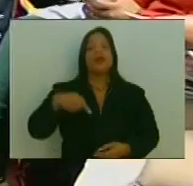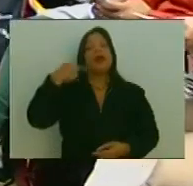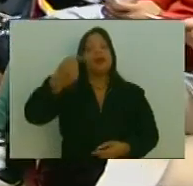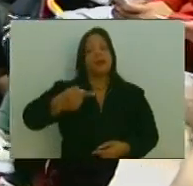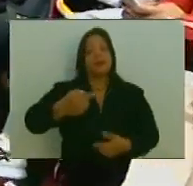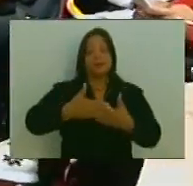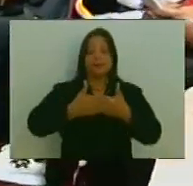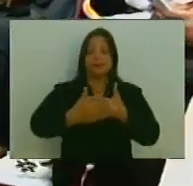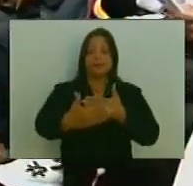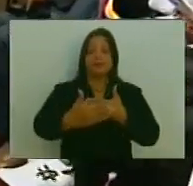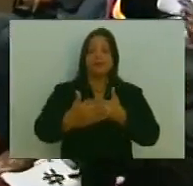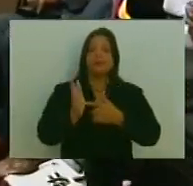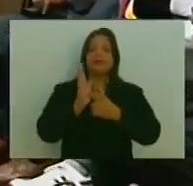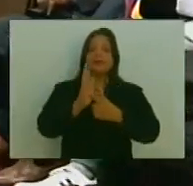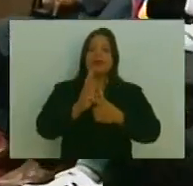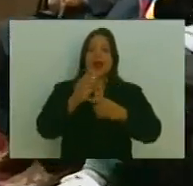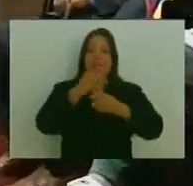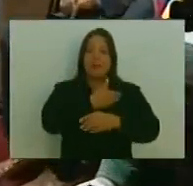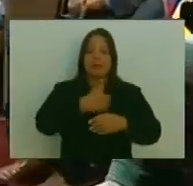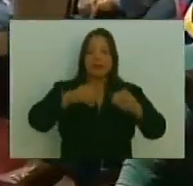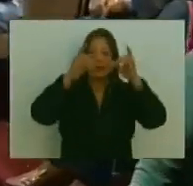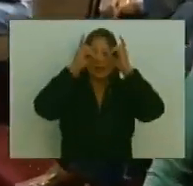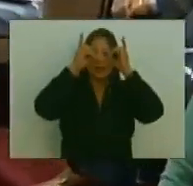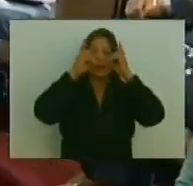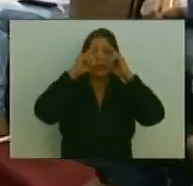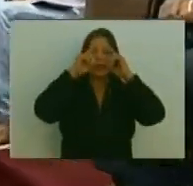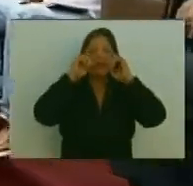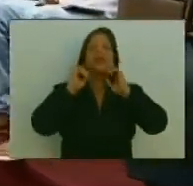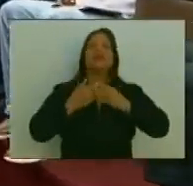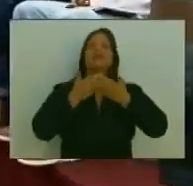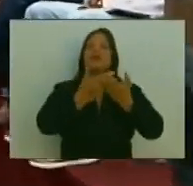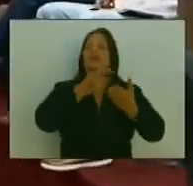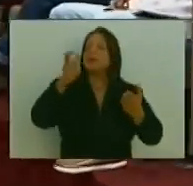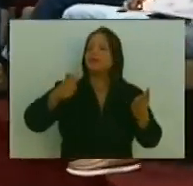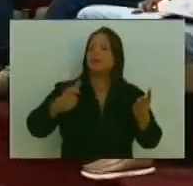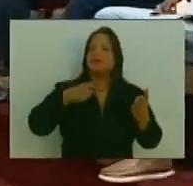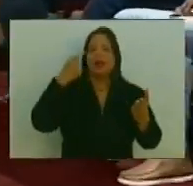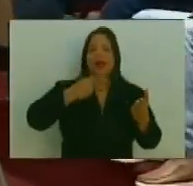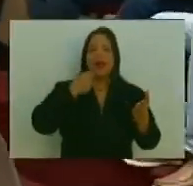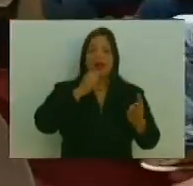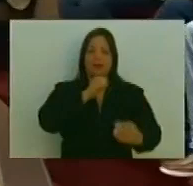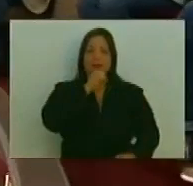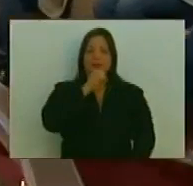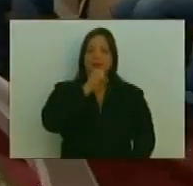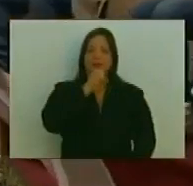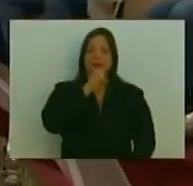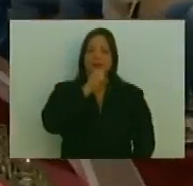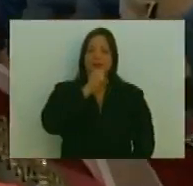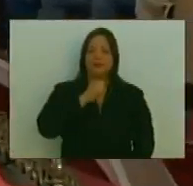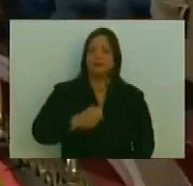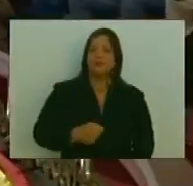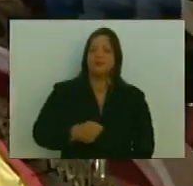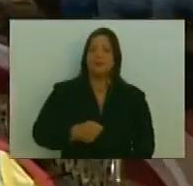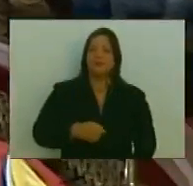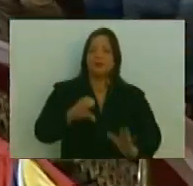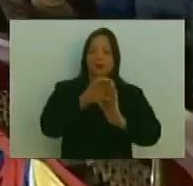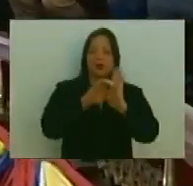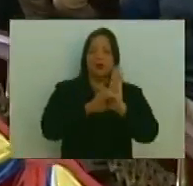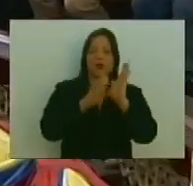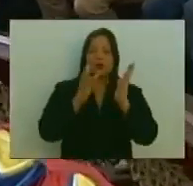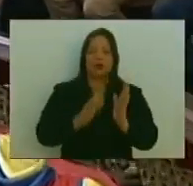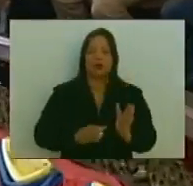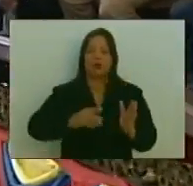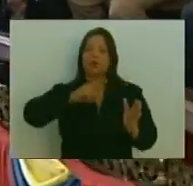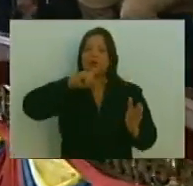continuación, la presidenta concedió el derecho de palabra y el uso de la tribuna de oradores a los